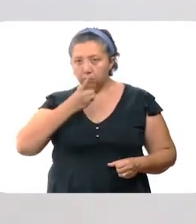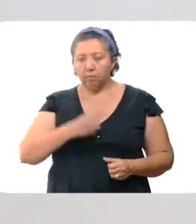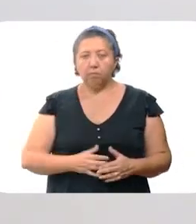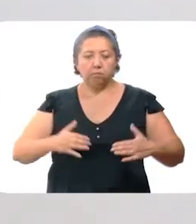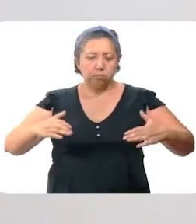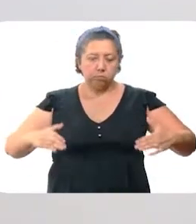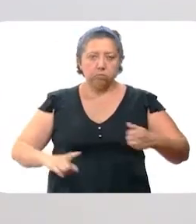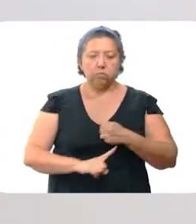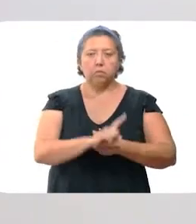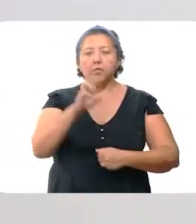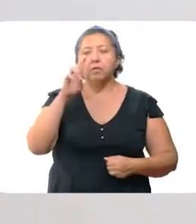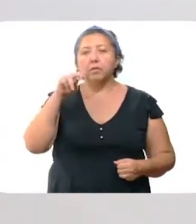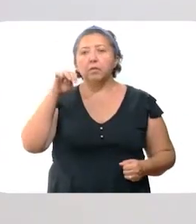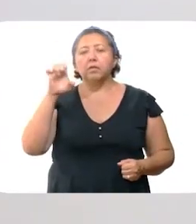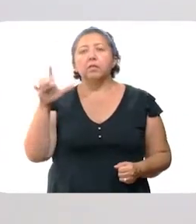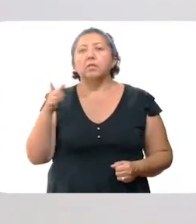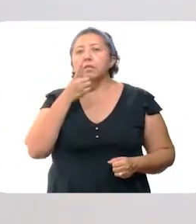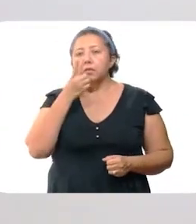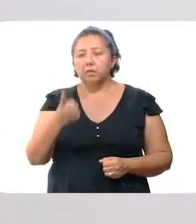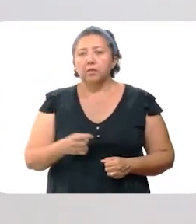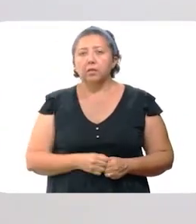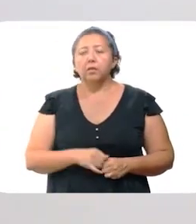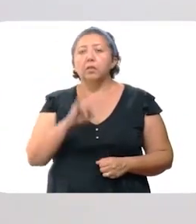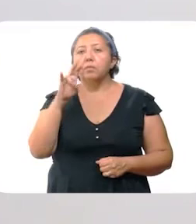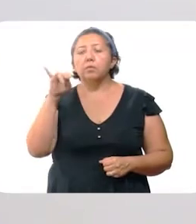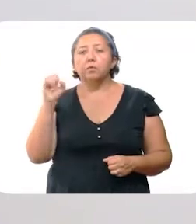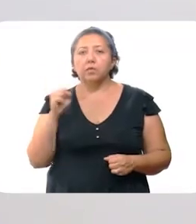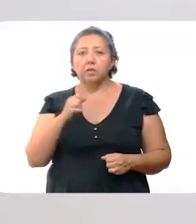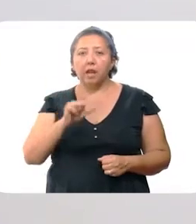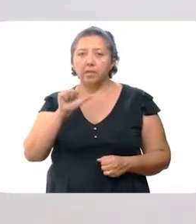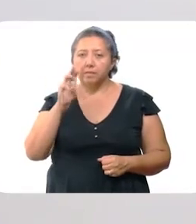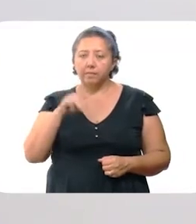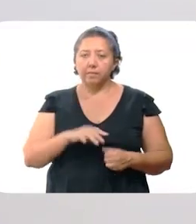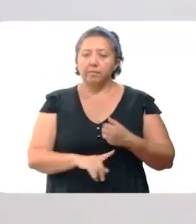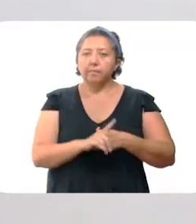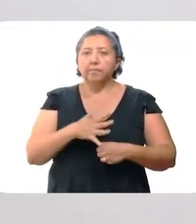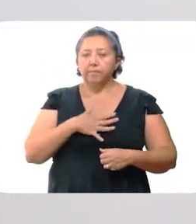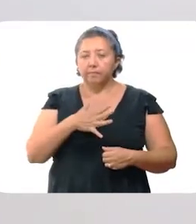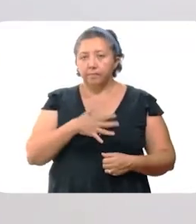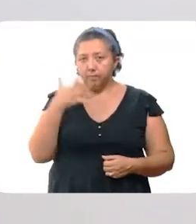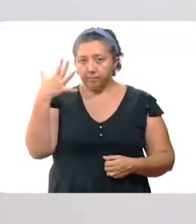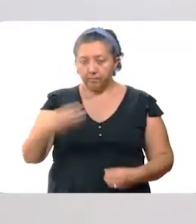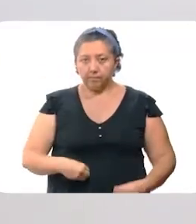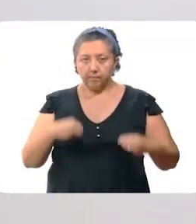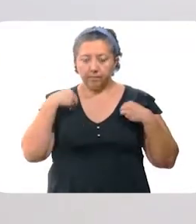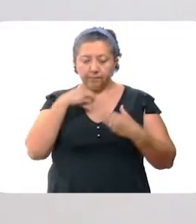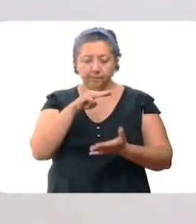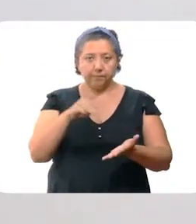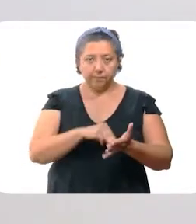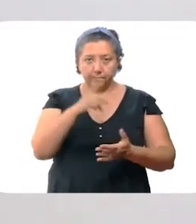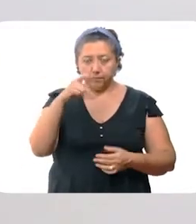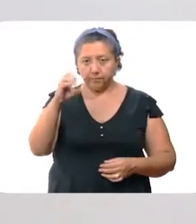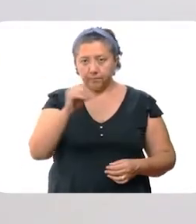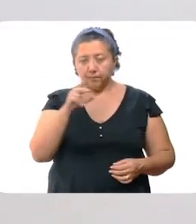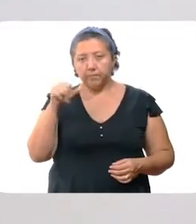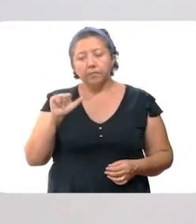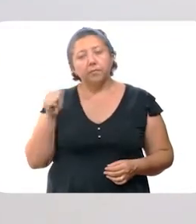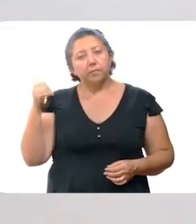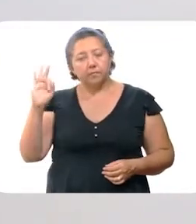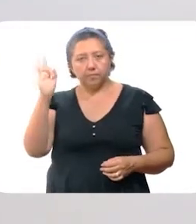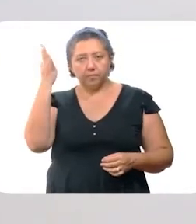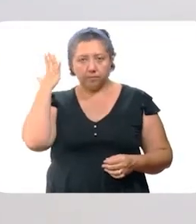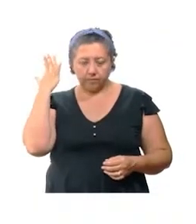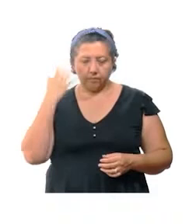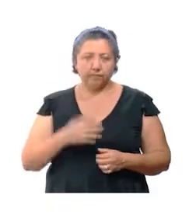mellitus, obesidad, insuficiencia renal crónica, inmunosupresión y asma. 5 de ellos residían en Mérida, 1 más en Oaxaca y 1 era